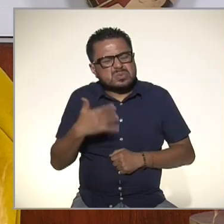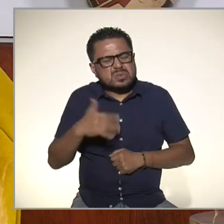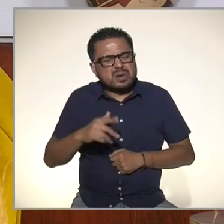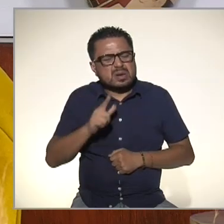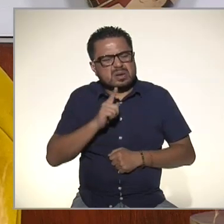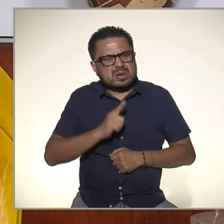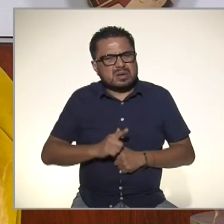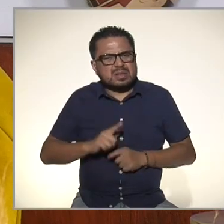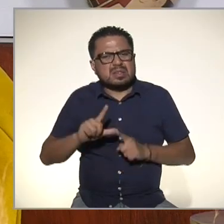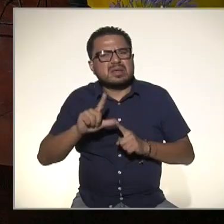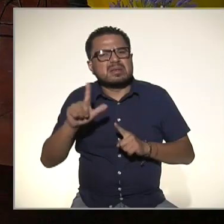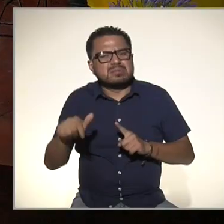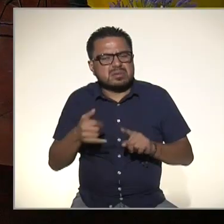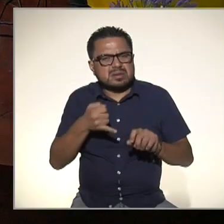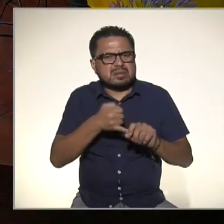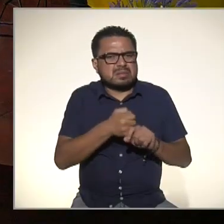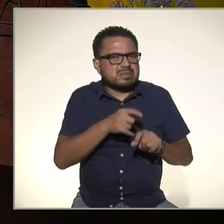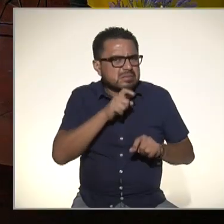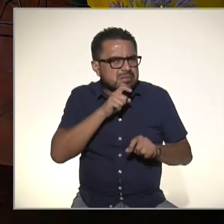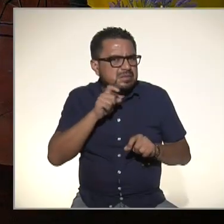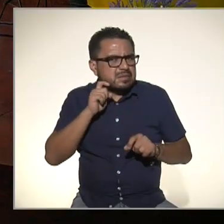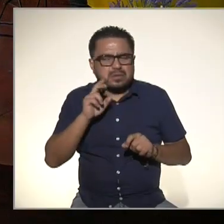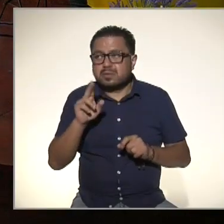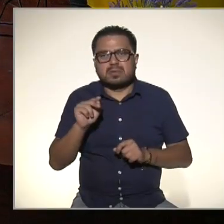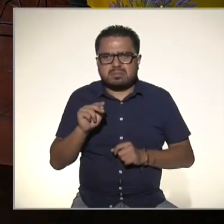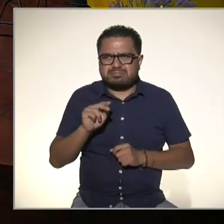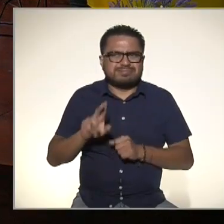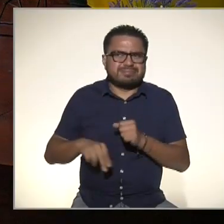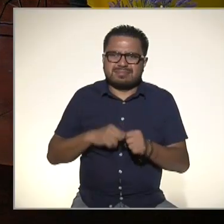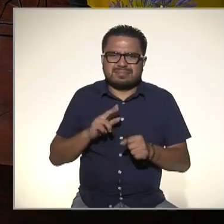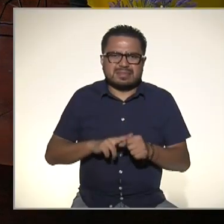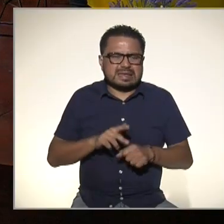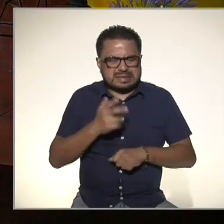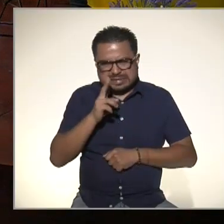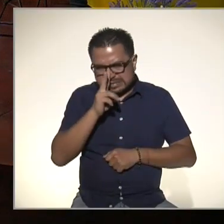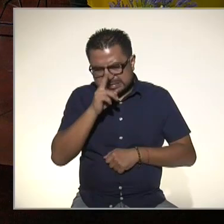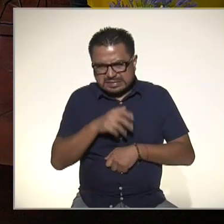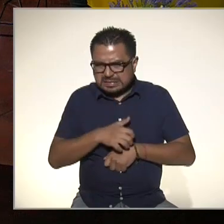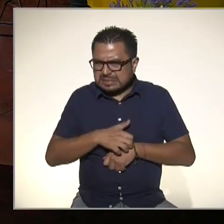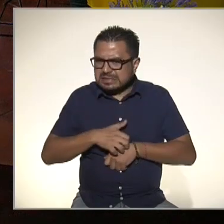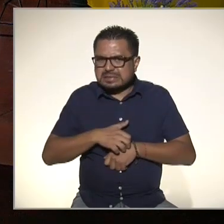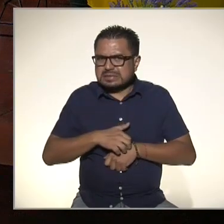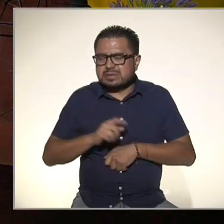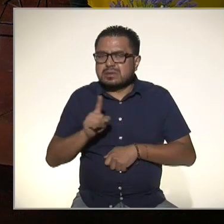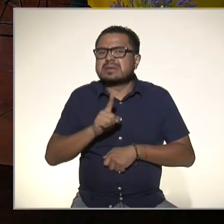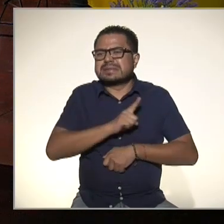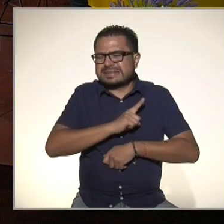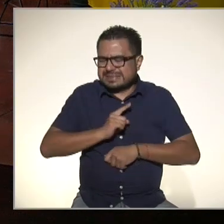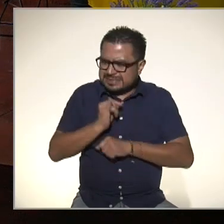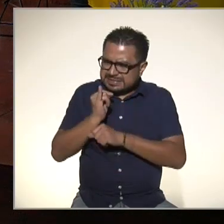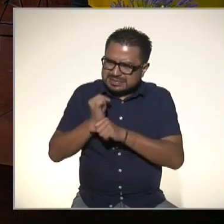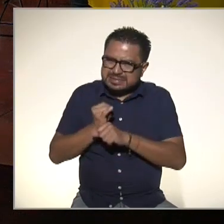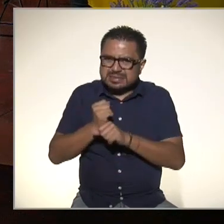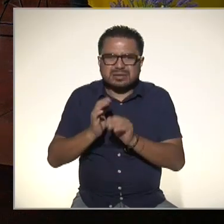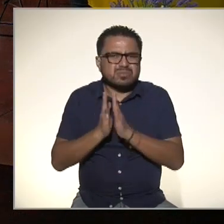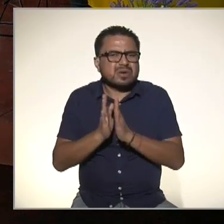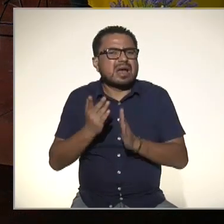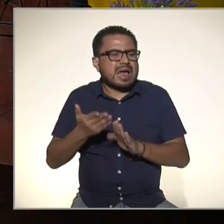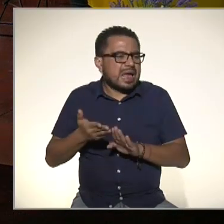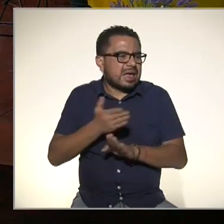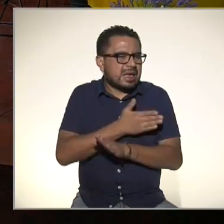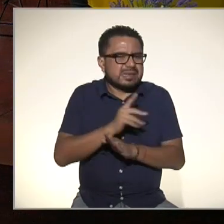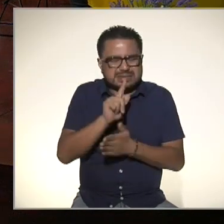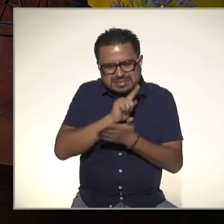coito? No es normal que haya ardor. Evidentemente ahí hay que evaluar, por eso hacer hincapié en la higiene